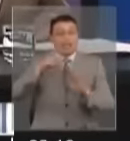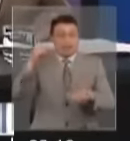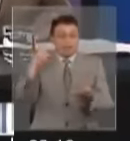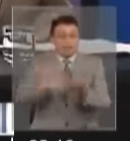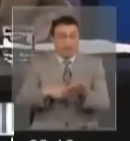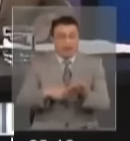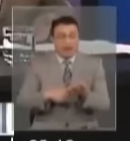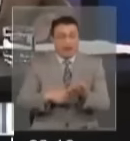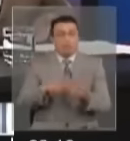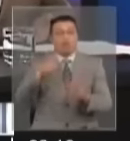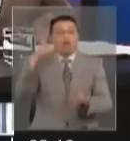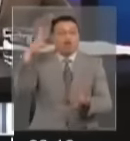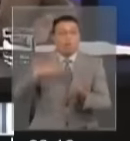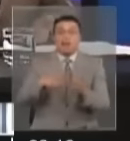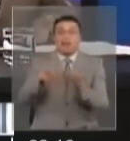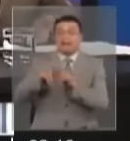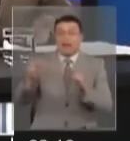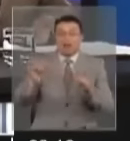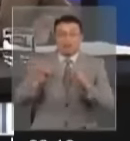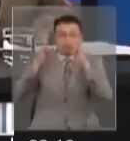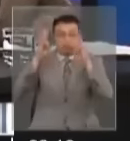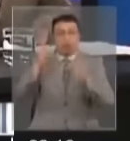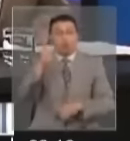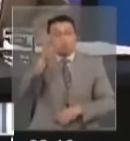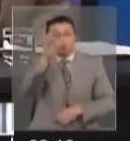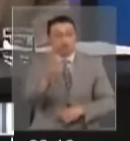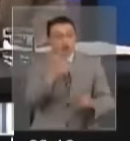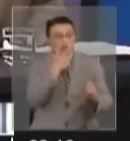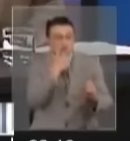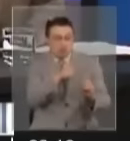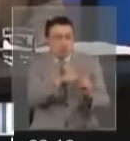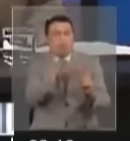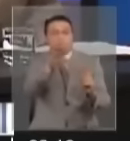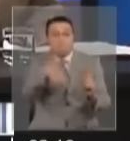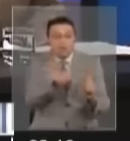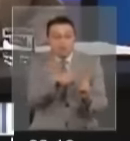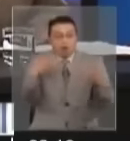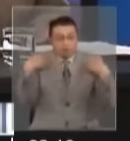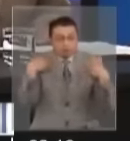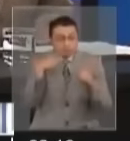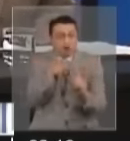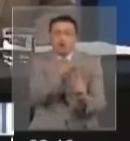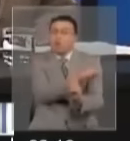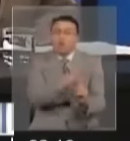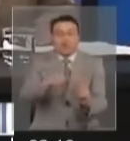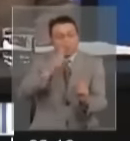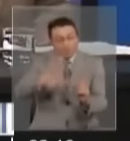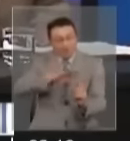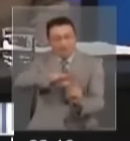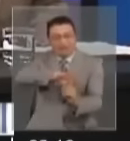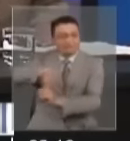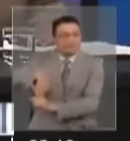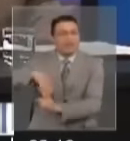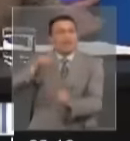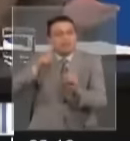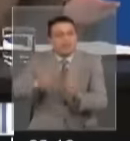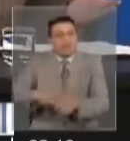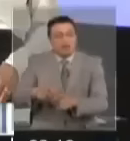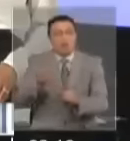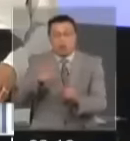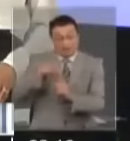2,000 edificios ya construidos. Una persona que está cuestionada no puede seguir en ese cargo. No puede. Tienes que apartarlo. No sacarlo, no echarlo. Sí,